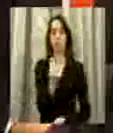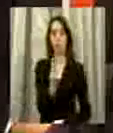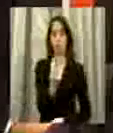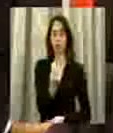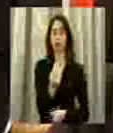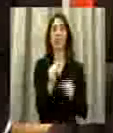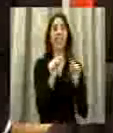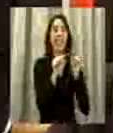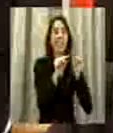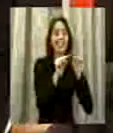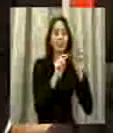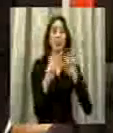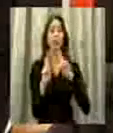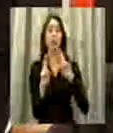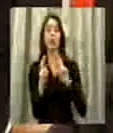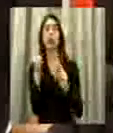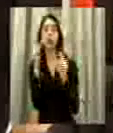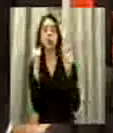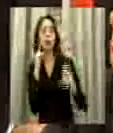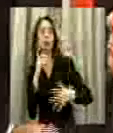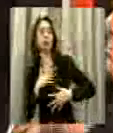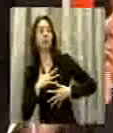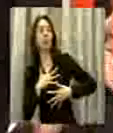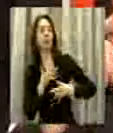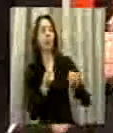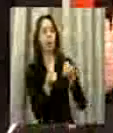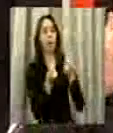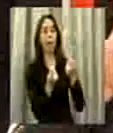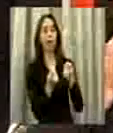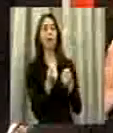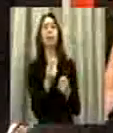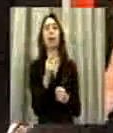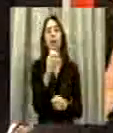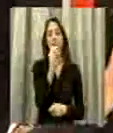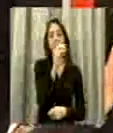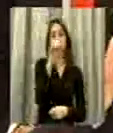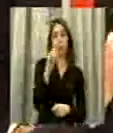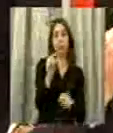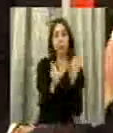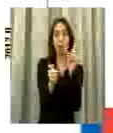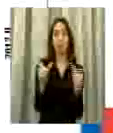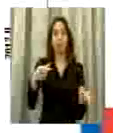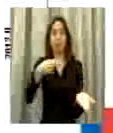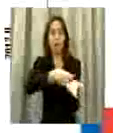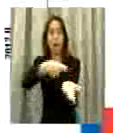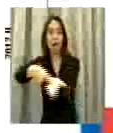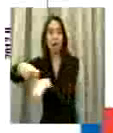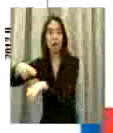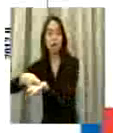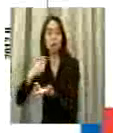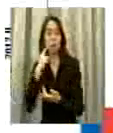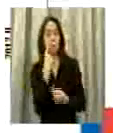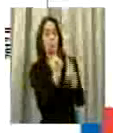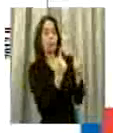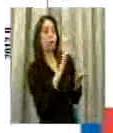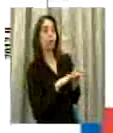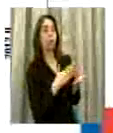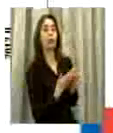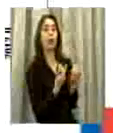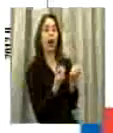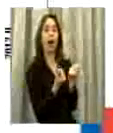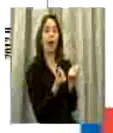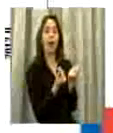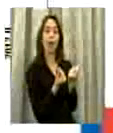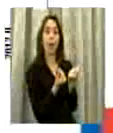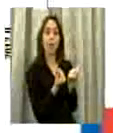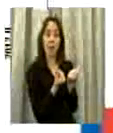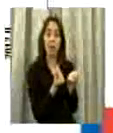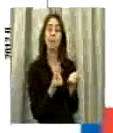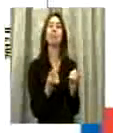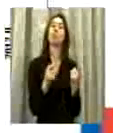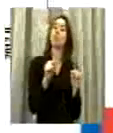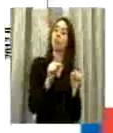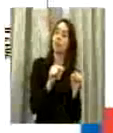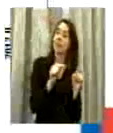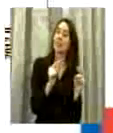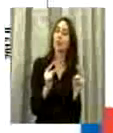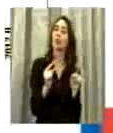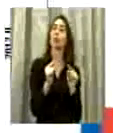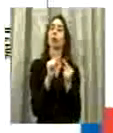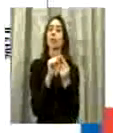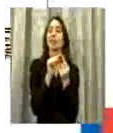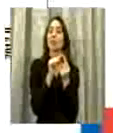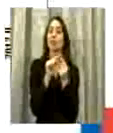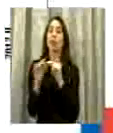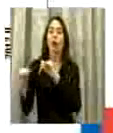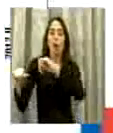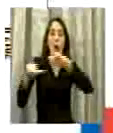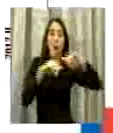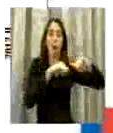relación con la percepción económica, el índice de percepción económica de los consumidores y el consumo. Y entonces hay un elemento